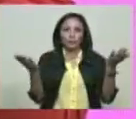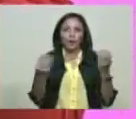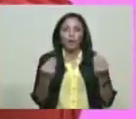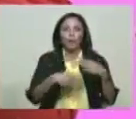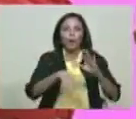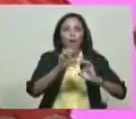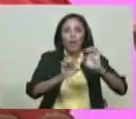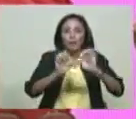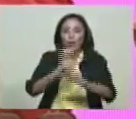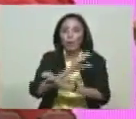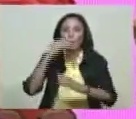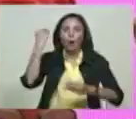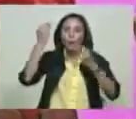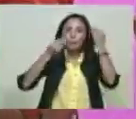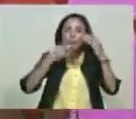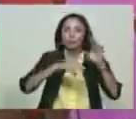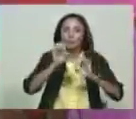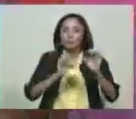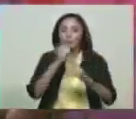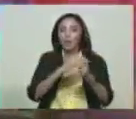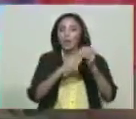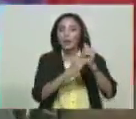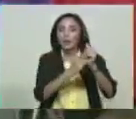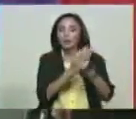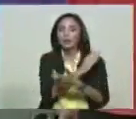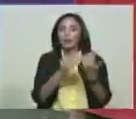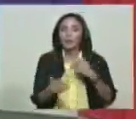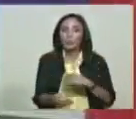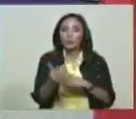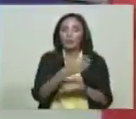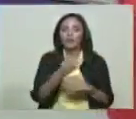y que establece las directrices fundamentales